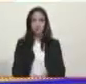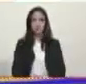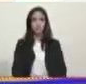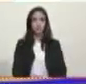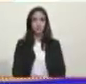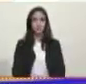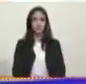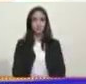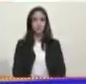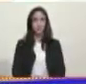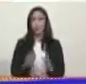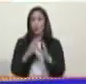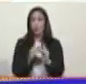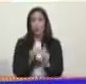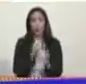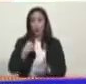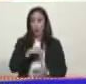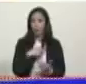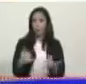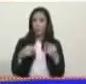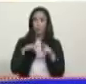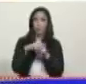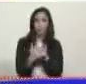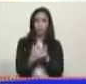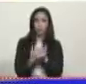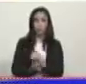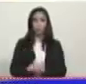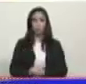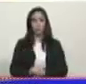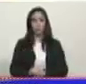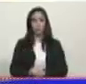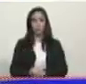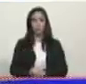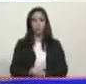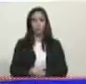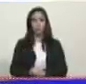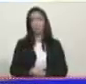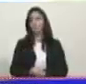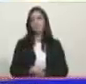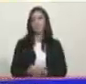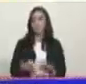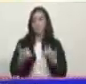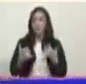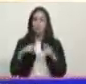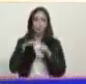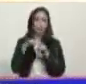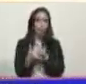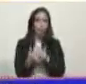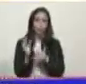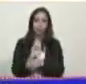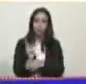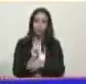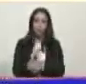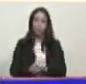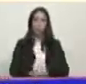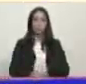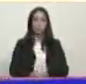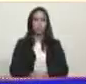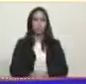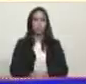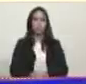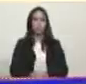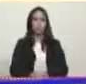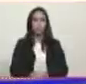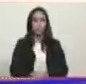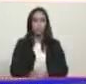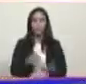que ir a buscar los problemas nosotros. No que los problemas nos lleguen a nosotros, no. Nosotros buscar los problemas y resolverlos allí, en